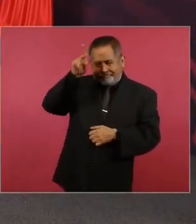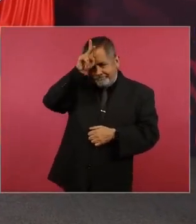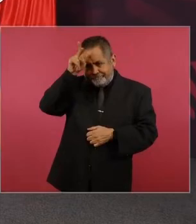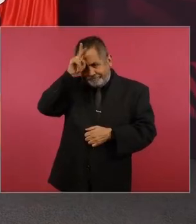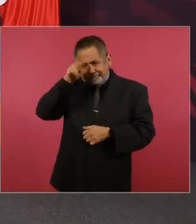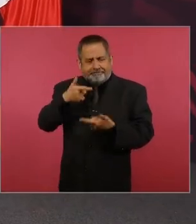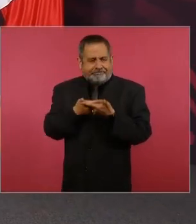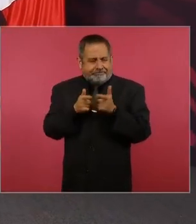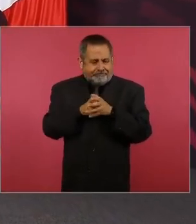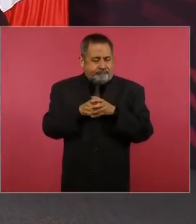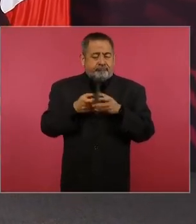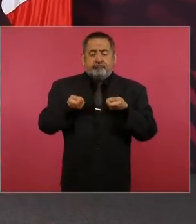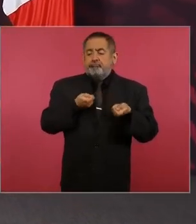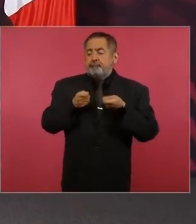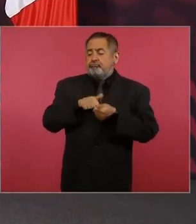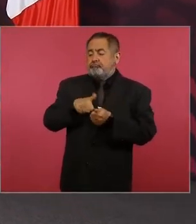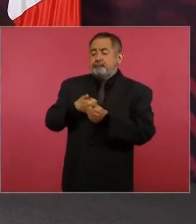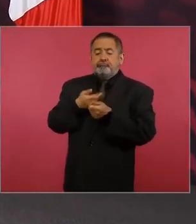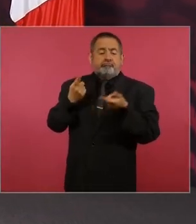que es la que manda,